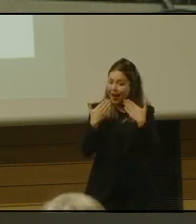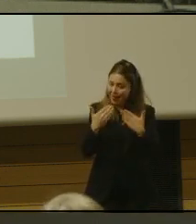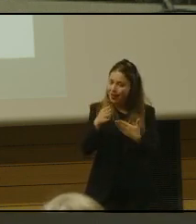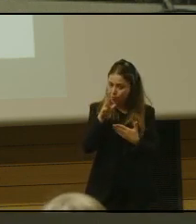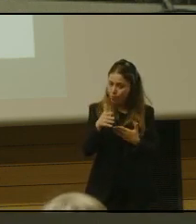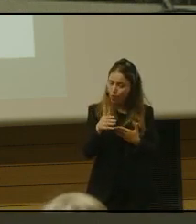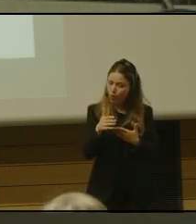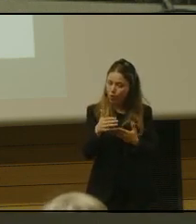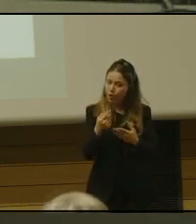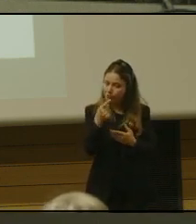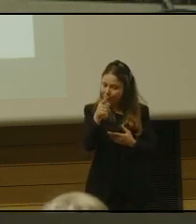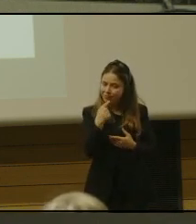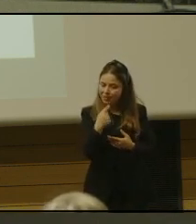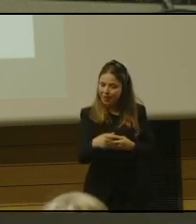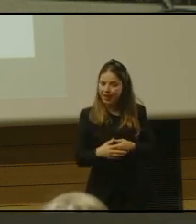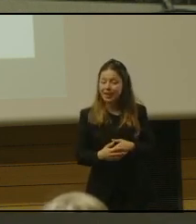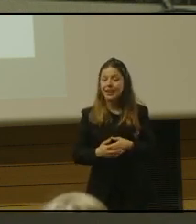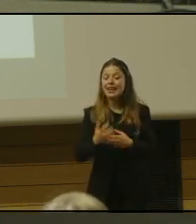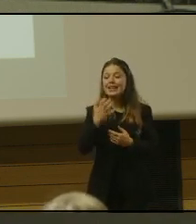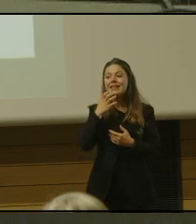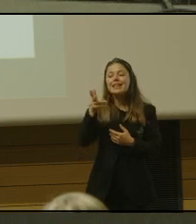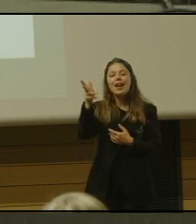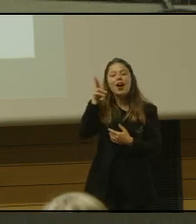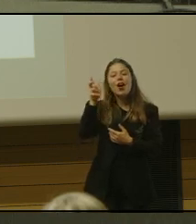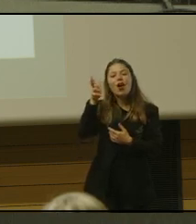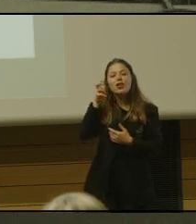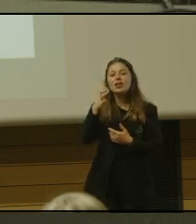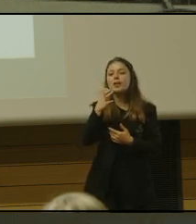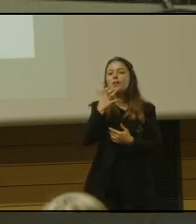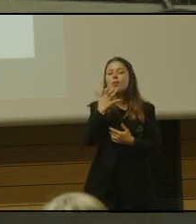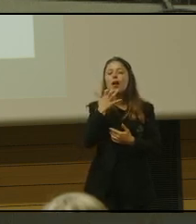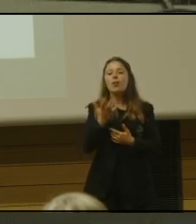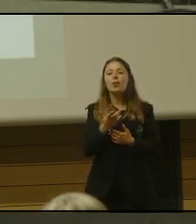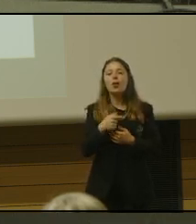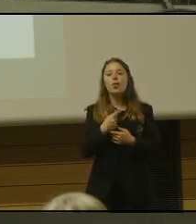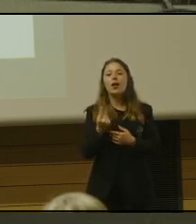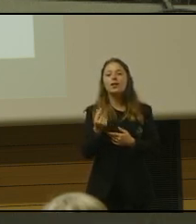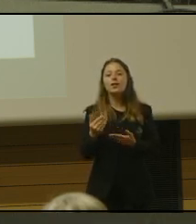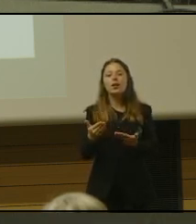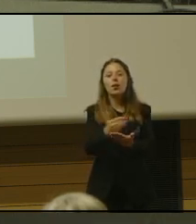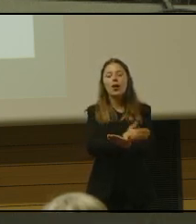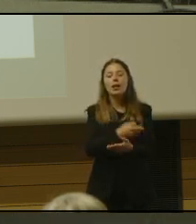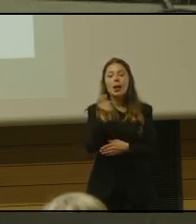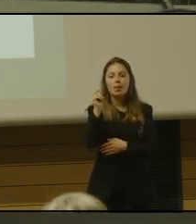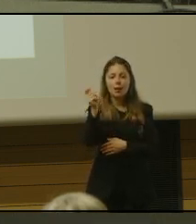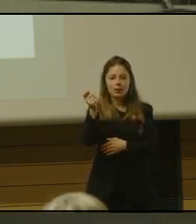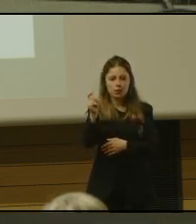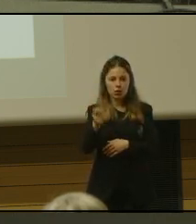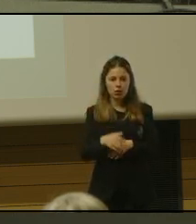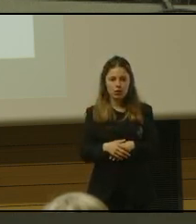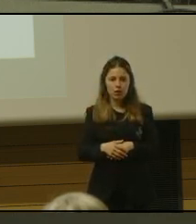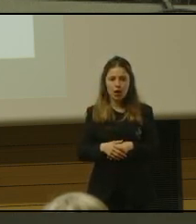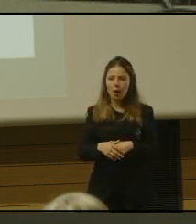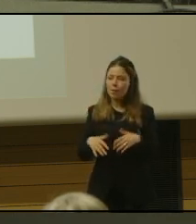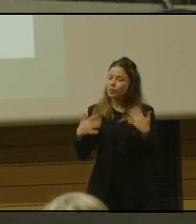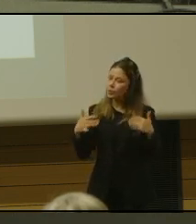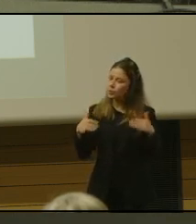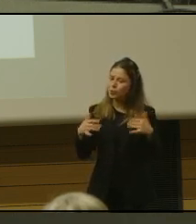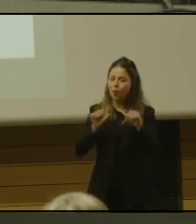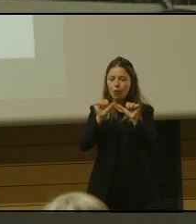la puntualización, y sobre todo cuando oyes claro, pero es que te ahorras dinero en pensiones y dices tú, madre mía, qué forma de